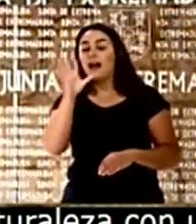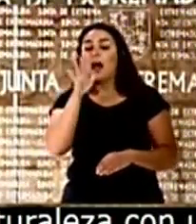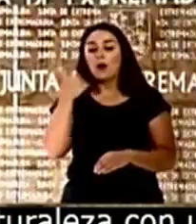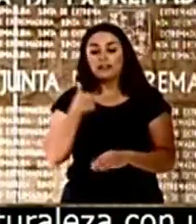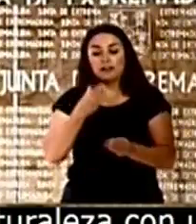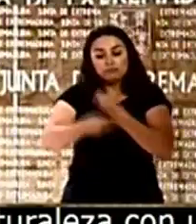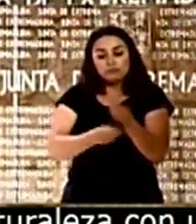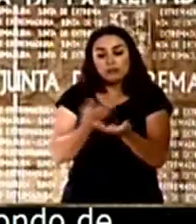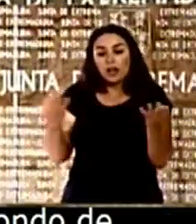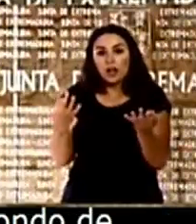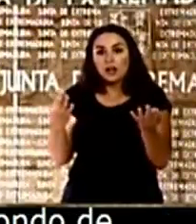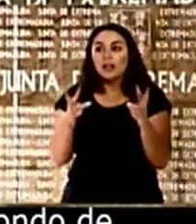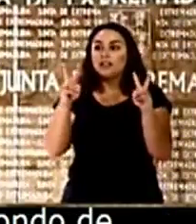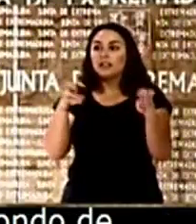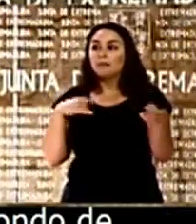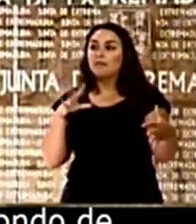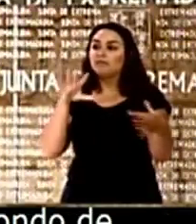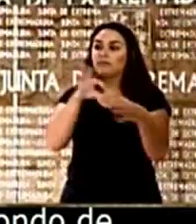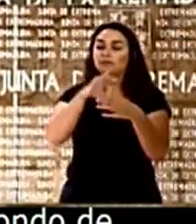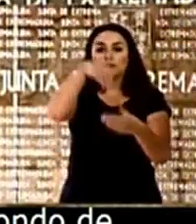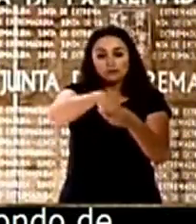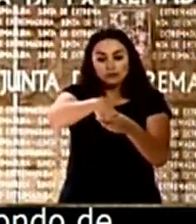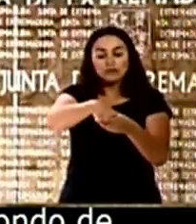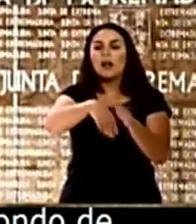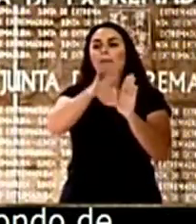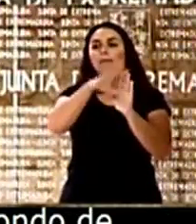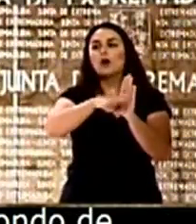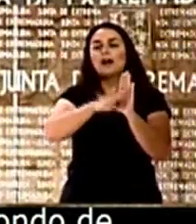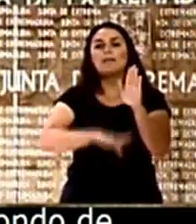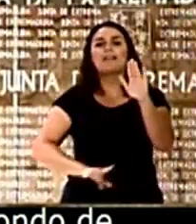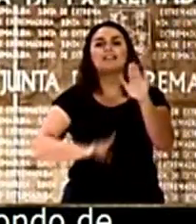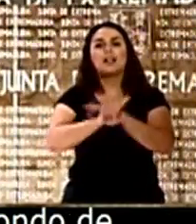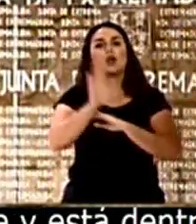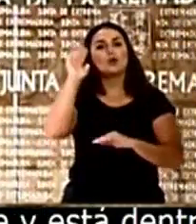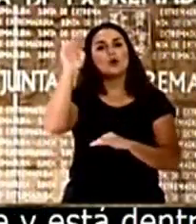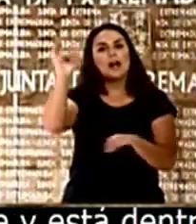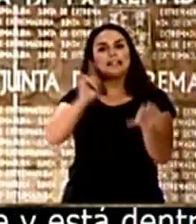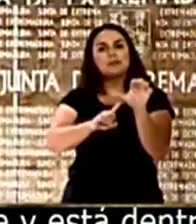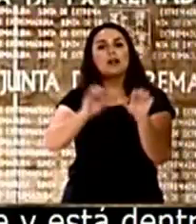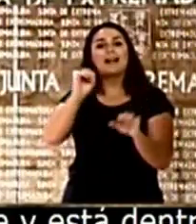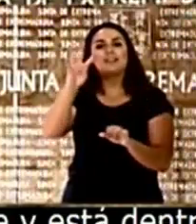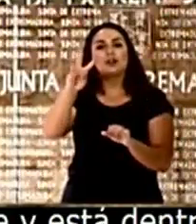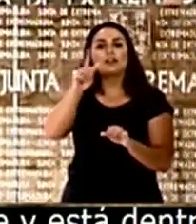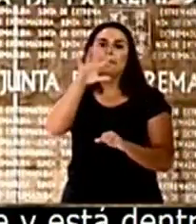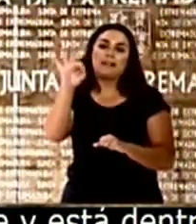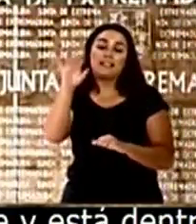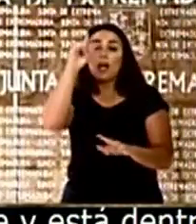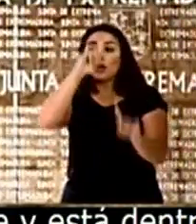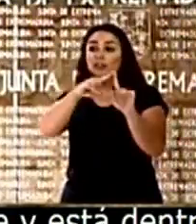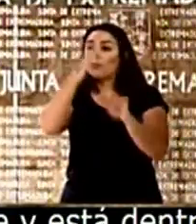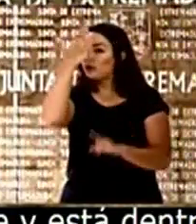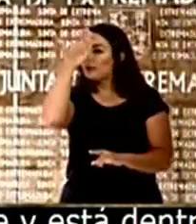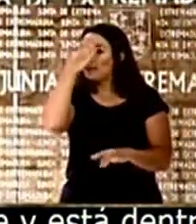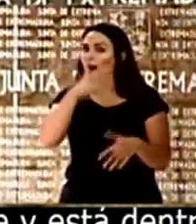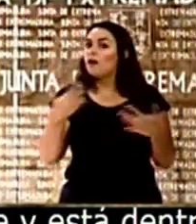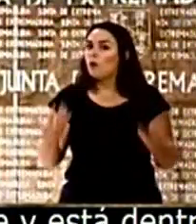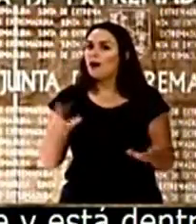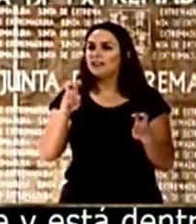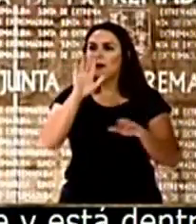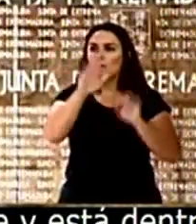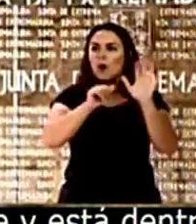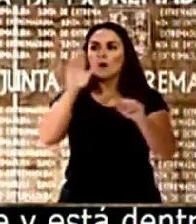acción forma parte y está dentro del Programa de Desarrollo Rural Extremadura 1420. El objetivo fundamental de esta